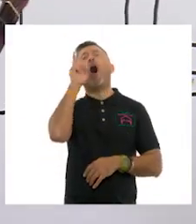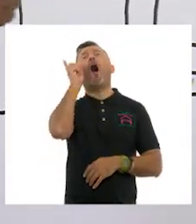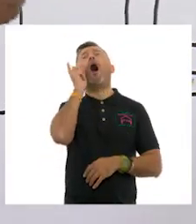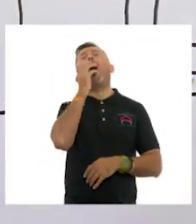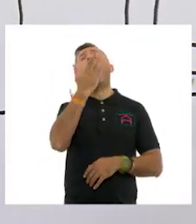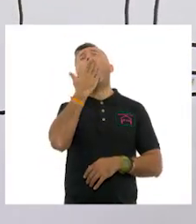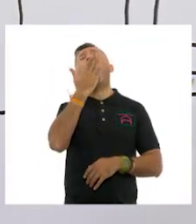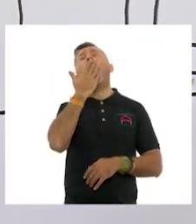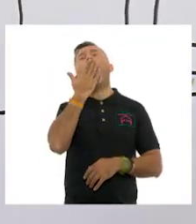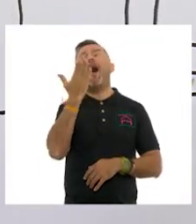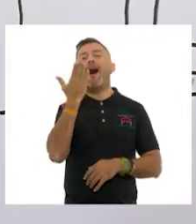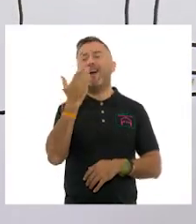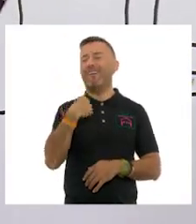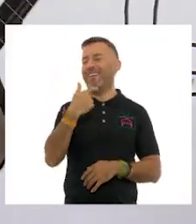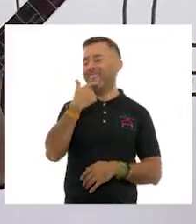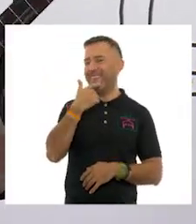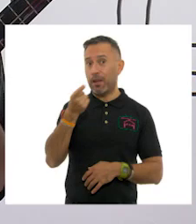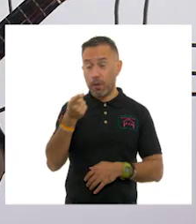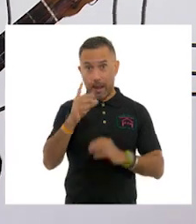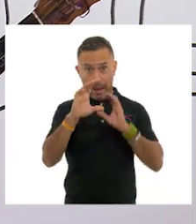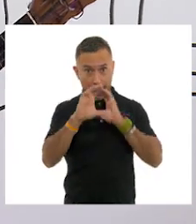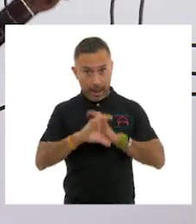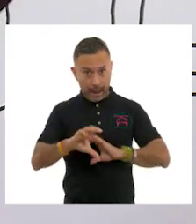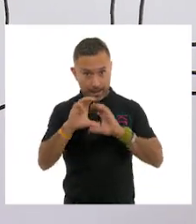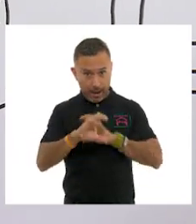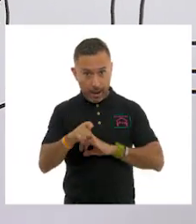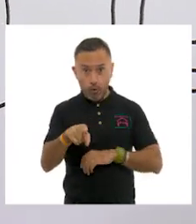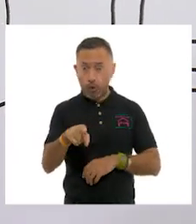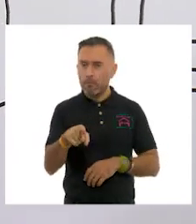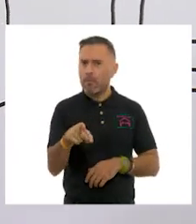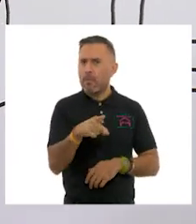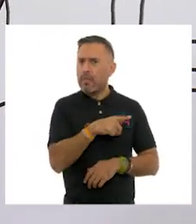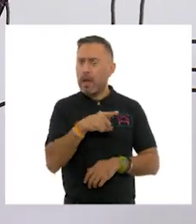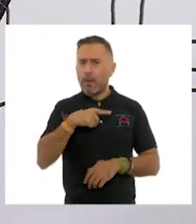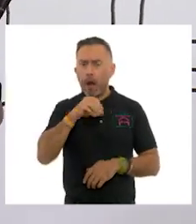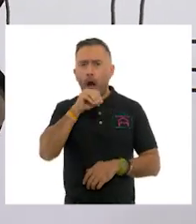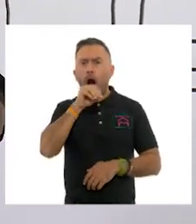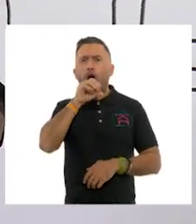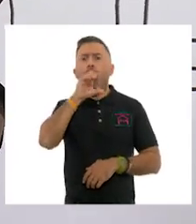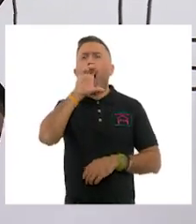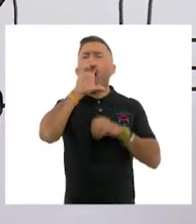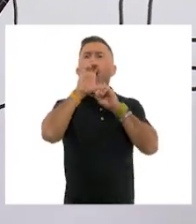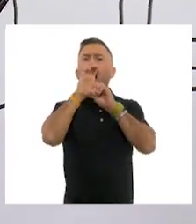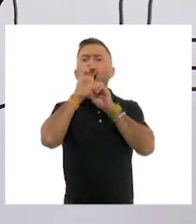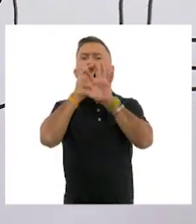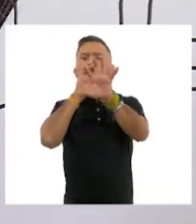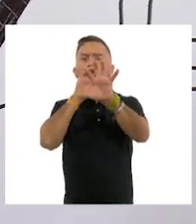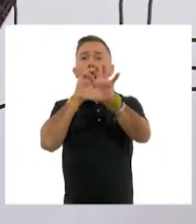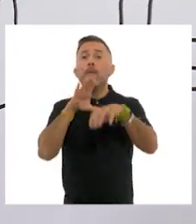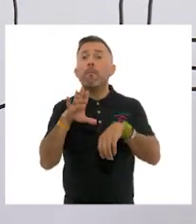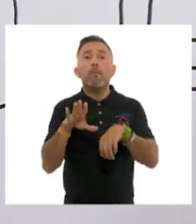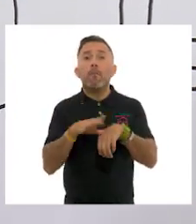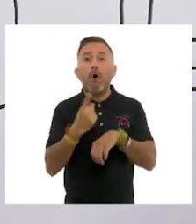Pero para cantar, Rodrigo, tenemos que hacerlo con mucha proyección porque en el fandango no tenemos micrófonos